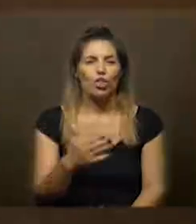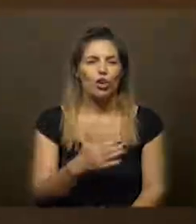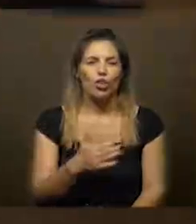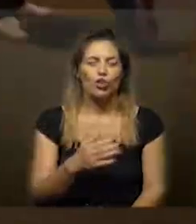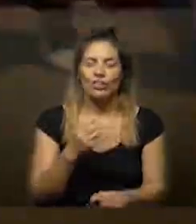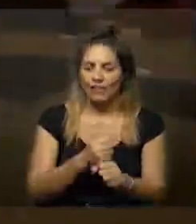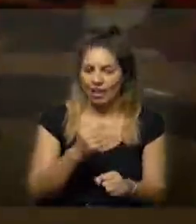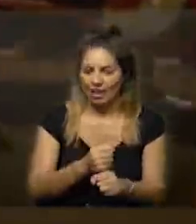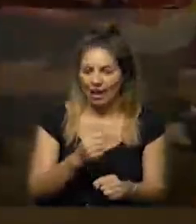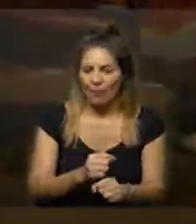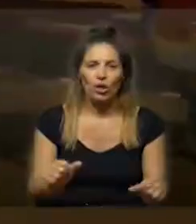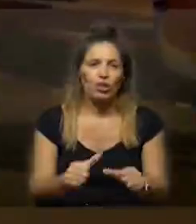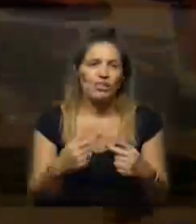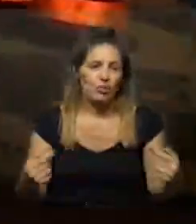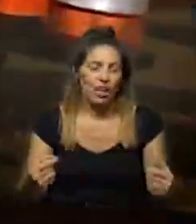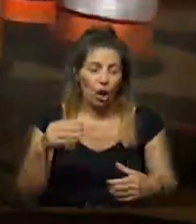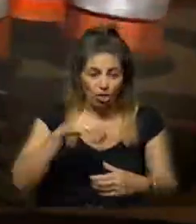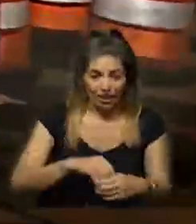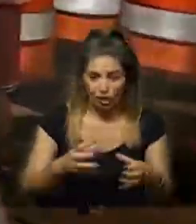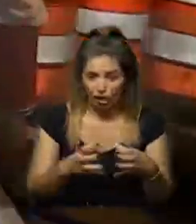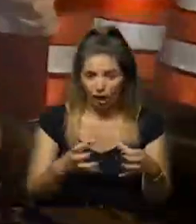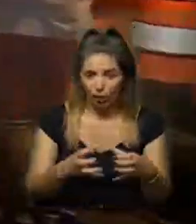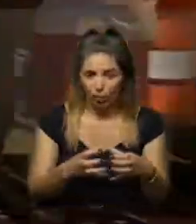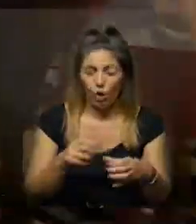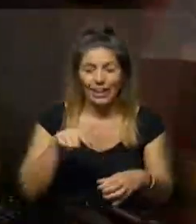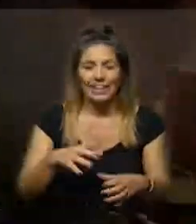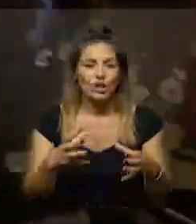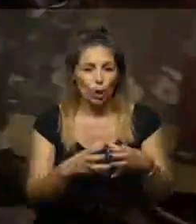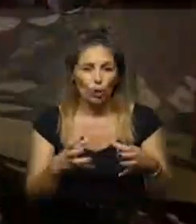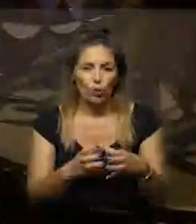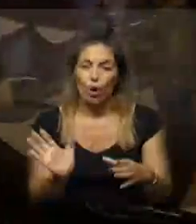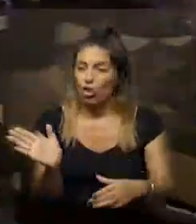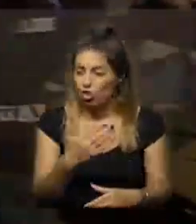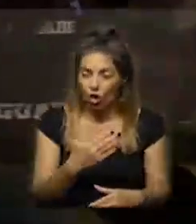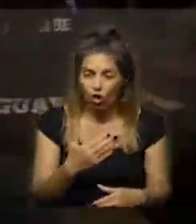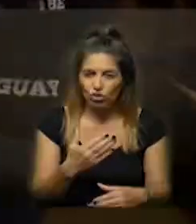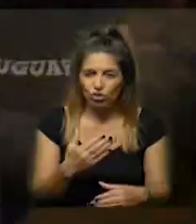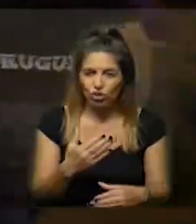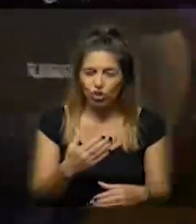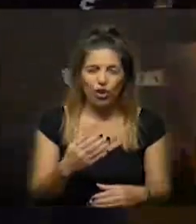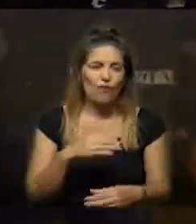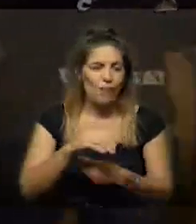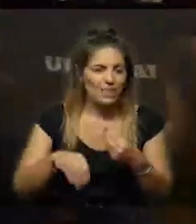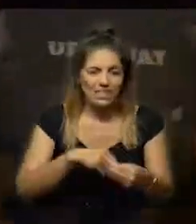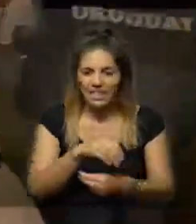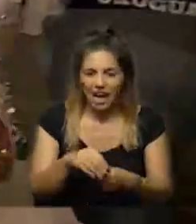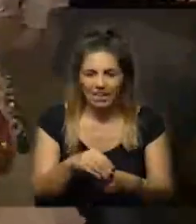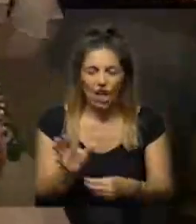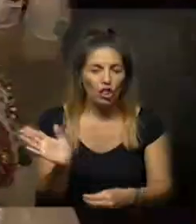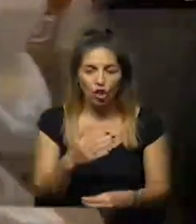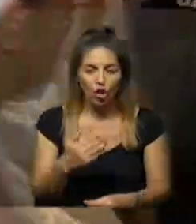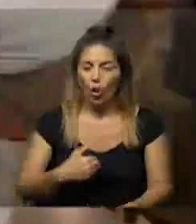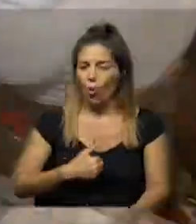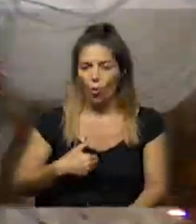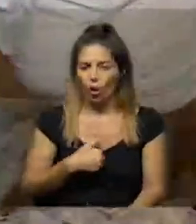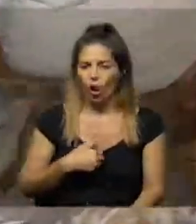todos trabajamos, todos hacemos algo dentro de la comparsa. En este tipo de comparsas, todos los componentes, familiares y todos tienen un rol